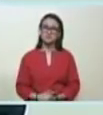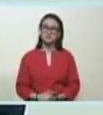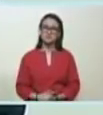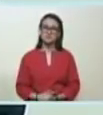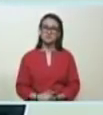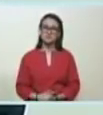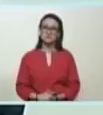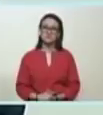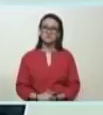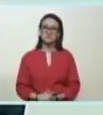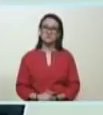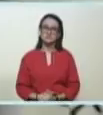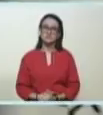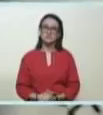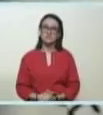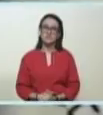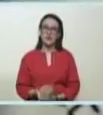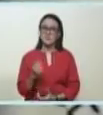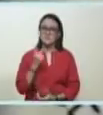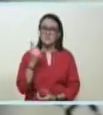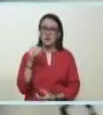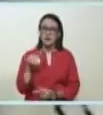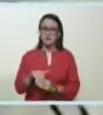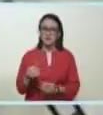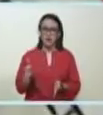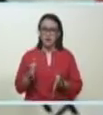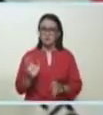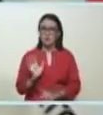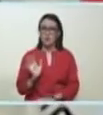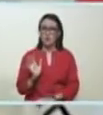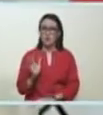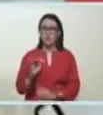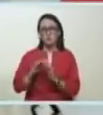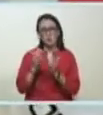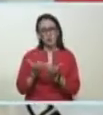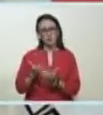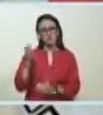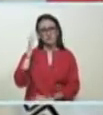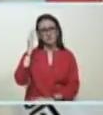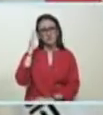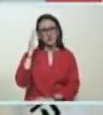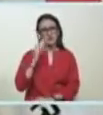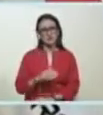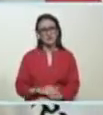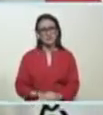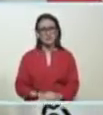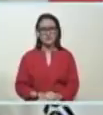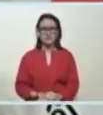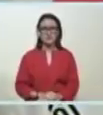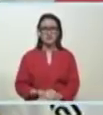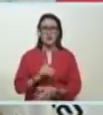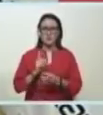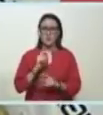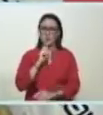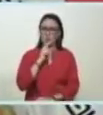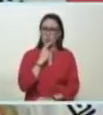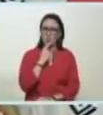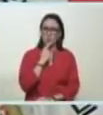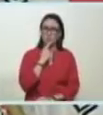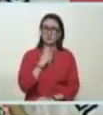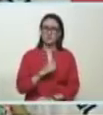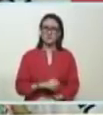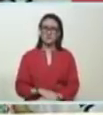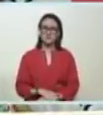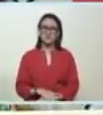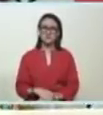No es la primera elección que ganamos. El mundo lo sabe, aunque lo ocultan los medios de comunicación que nos cubren a